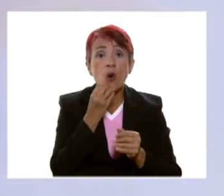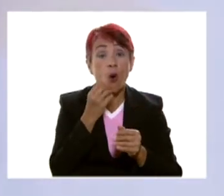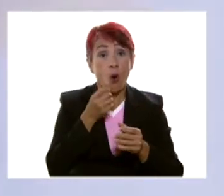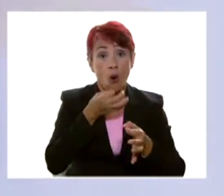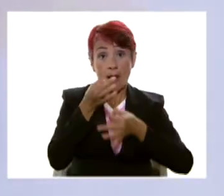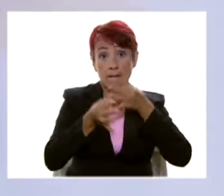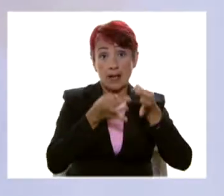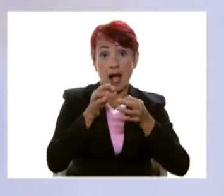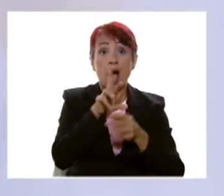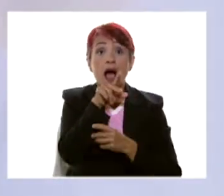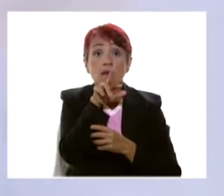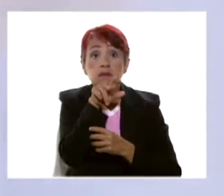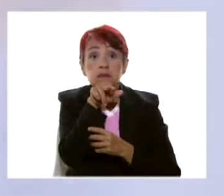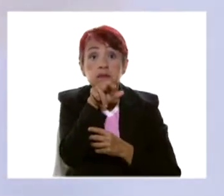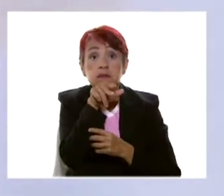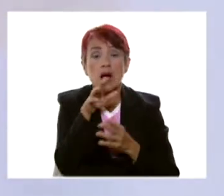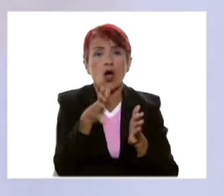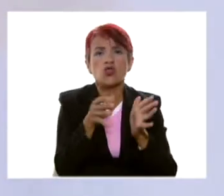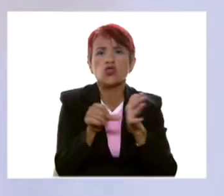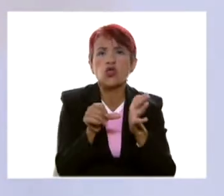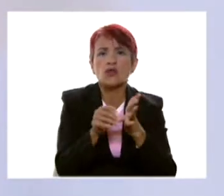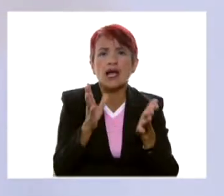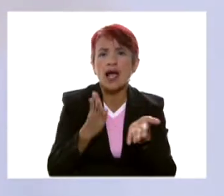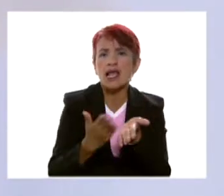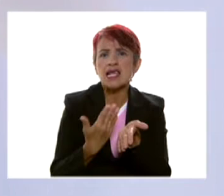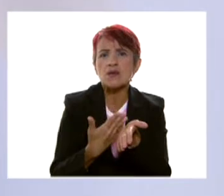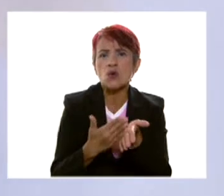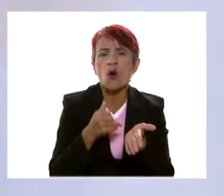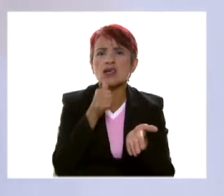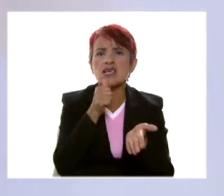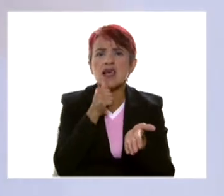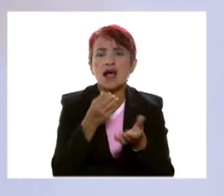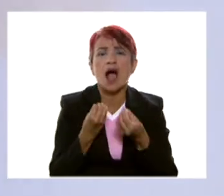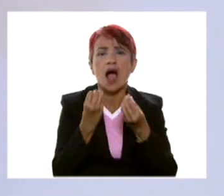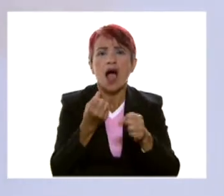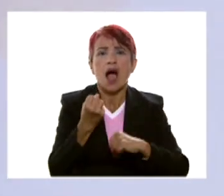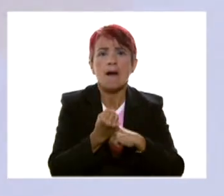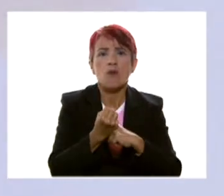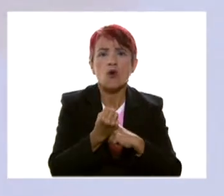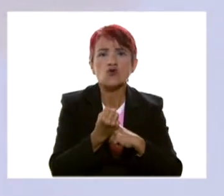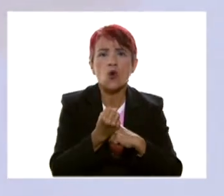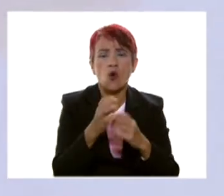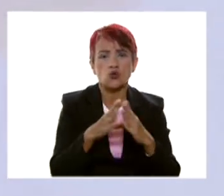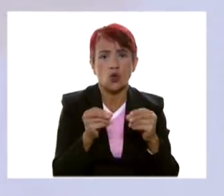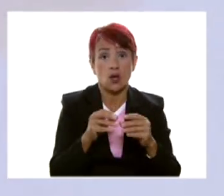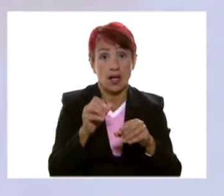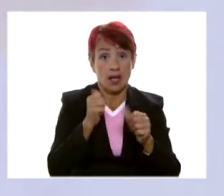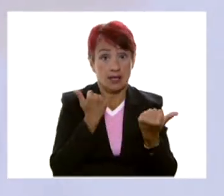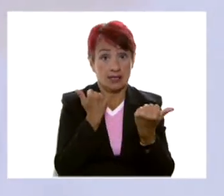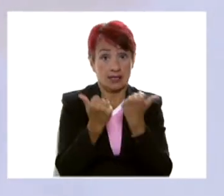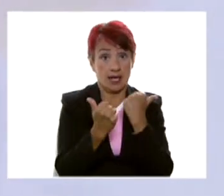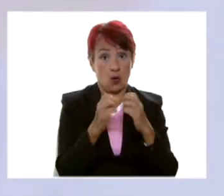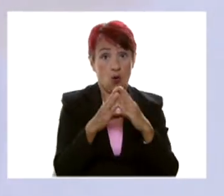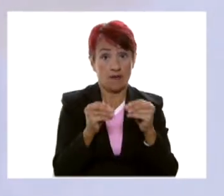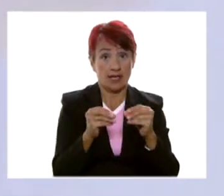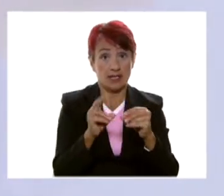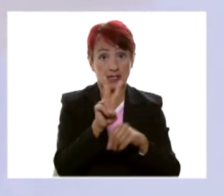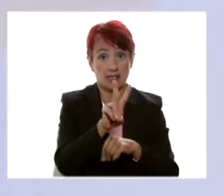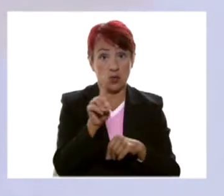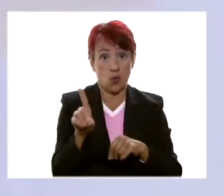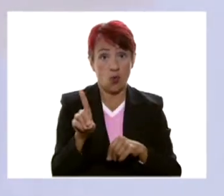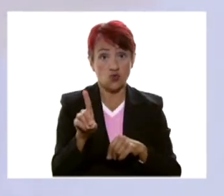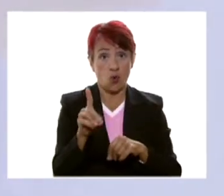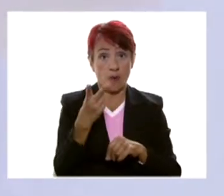comentario o opinión, debo saber de dónde viene la fuente. Por eso es que mayormente en el 2021, en el 2020, 2021 o a través